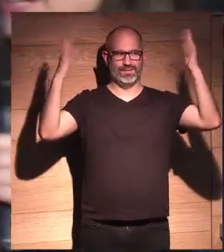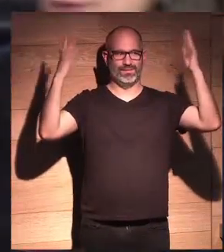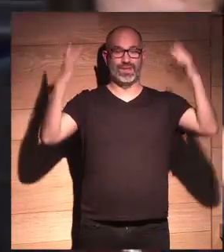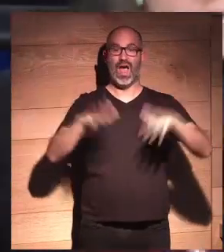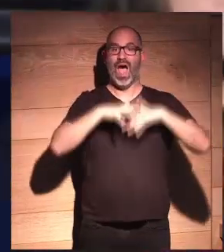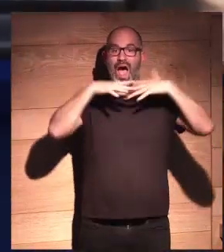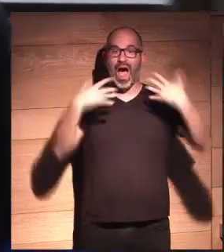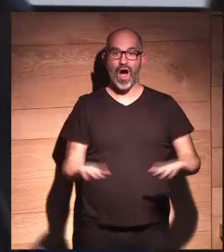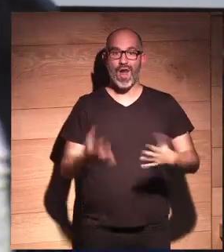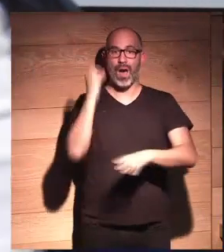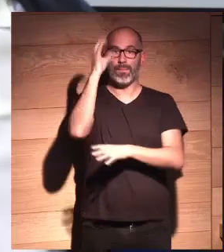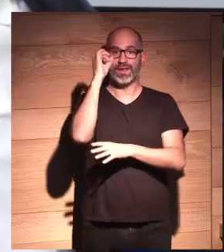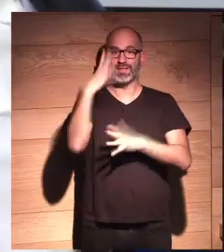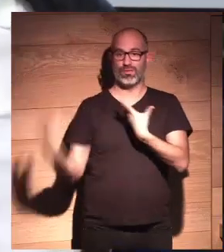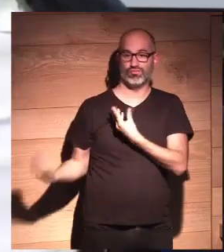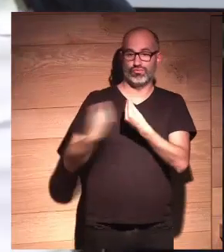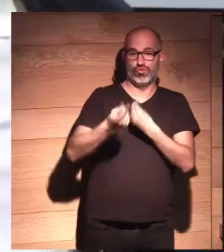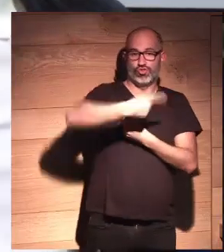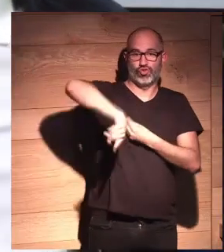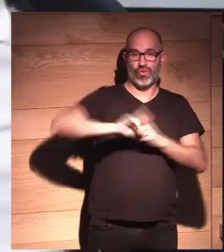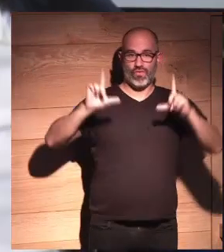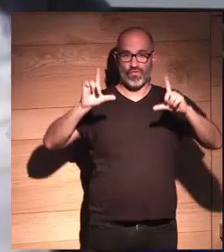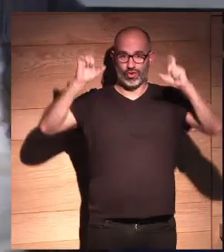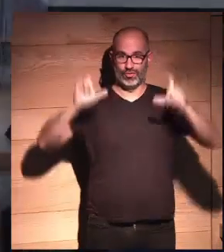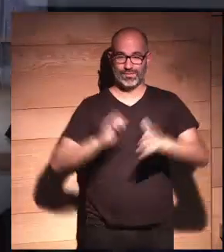Y ahora los ponentes venid con nosotros para hacernos una foto.